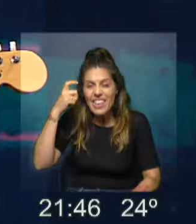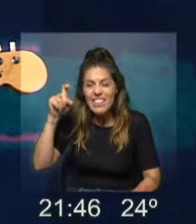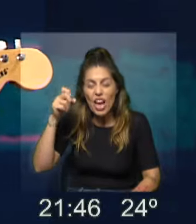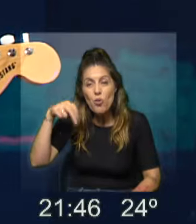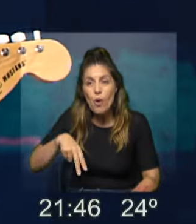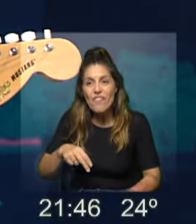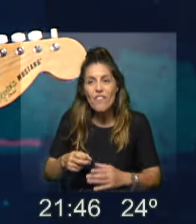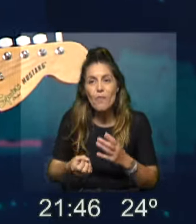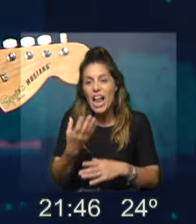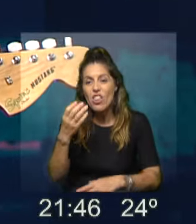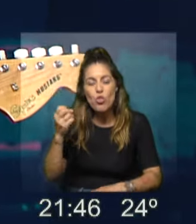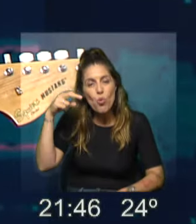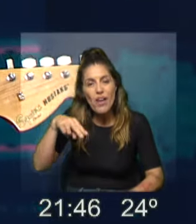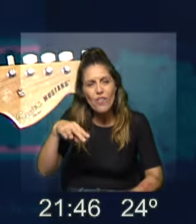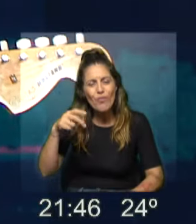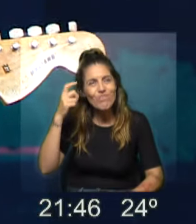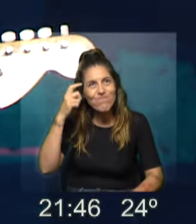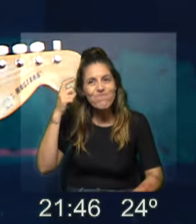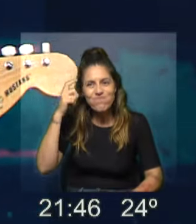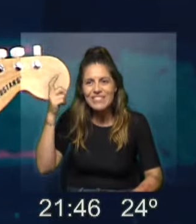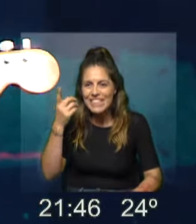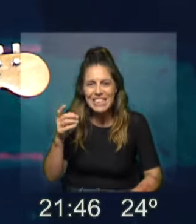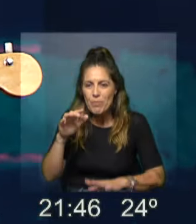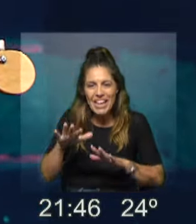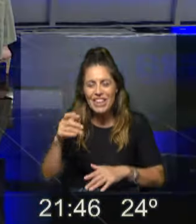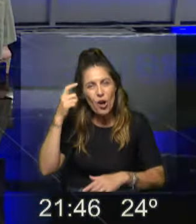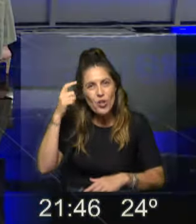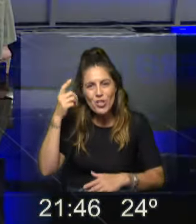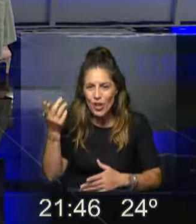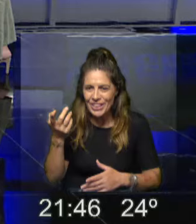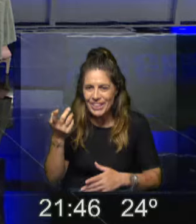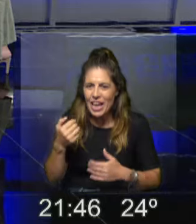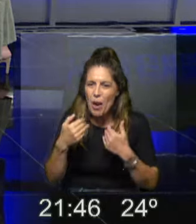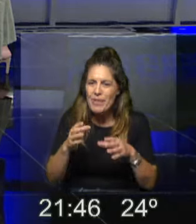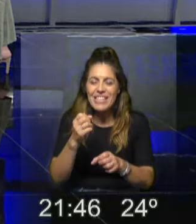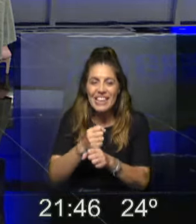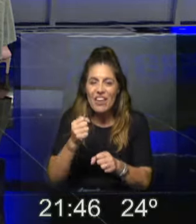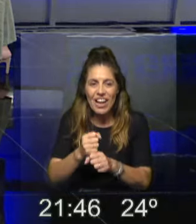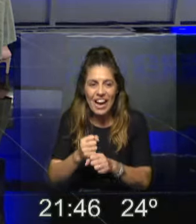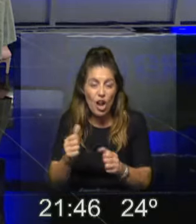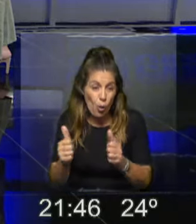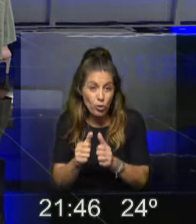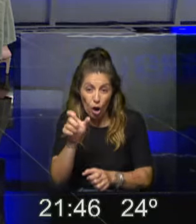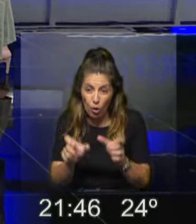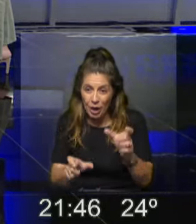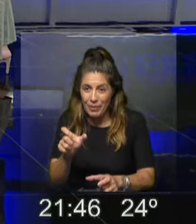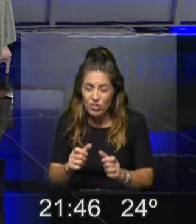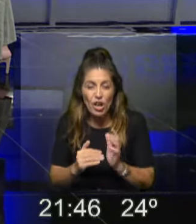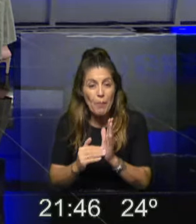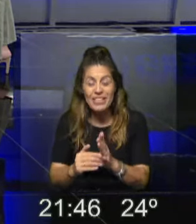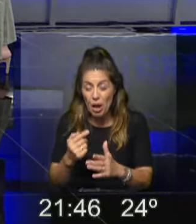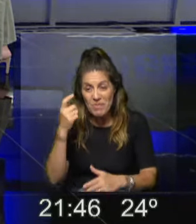y cuando se te pega el bicho a la cabeza, es imposible que se te salga. Y empecé a trabajar con gente, a presentarle la